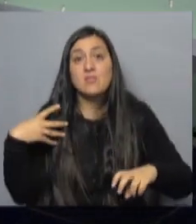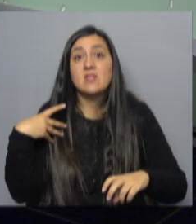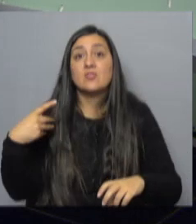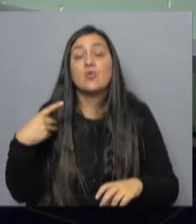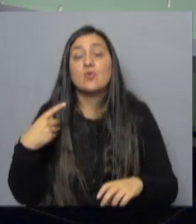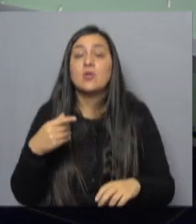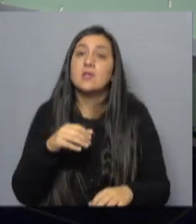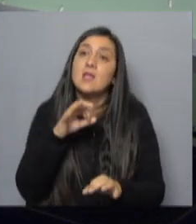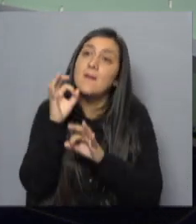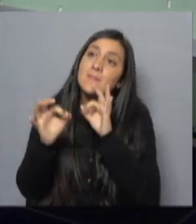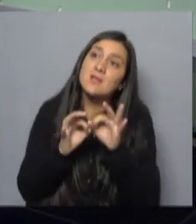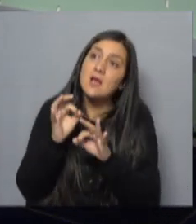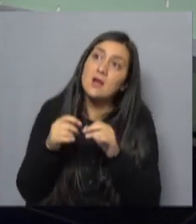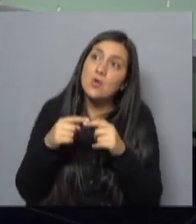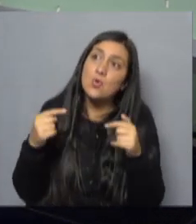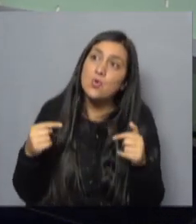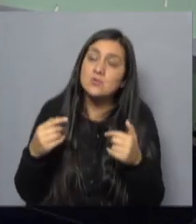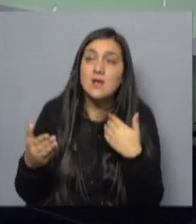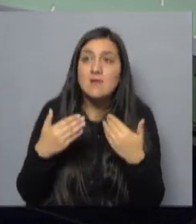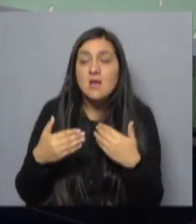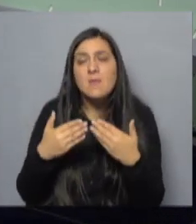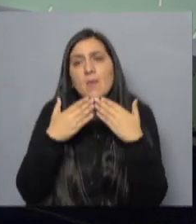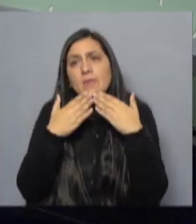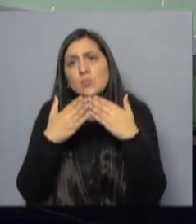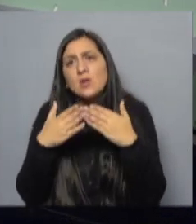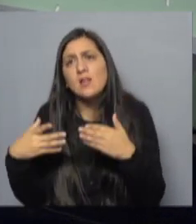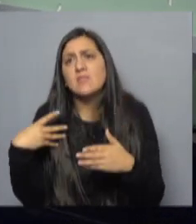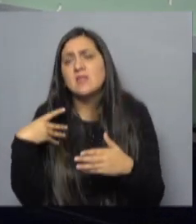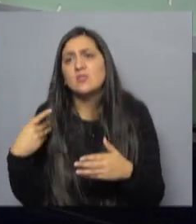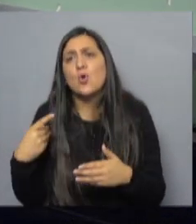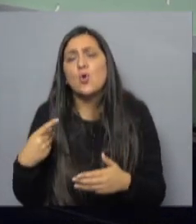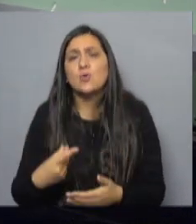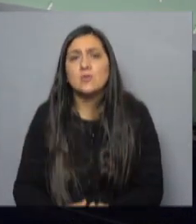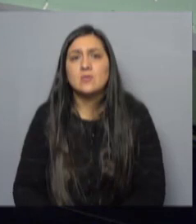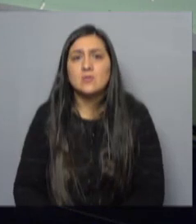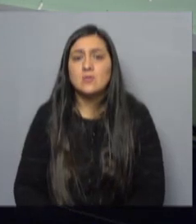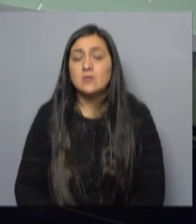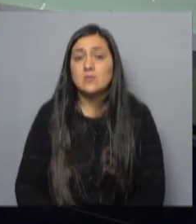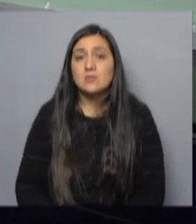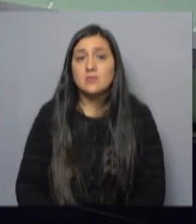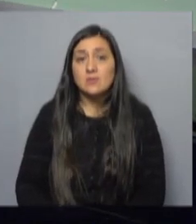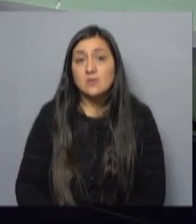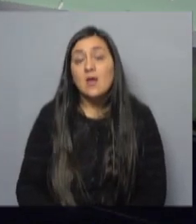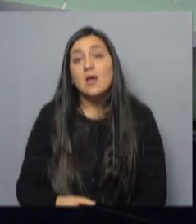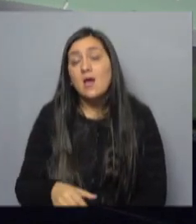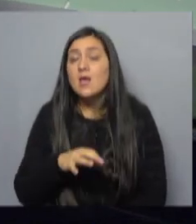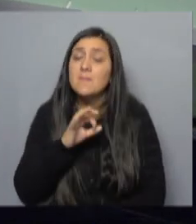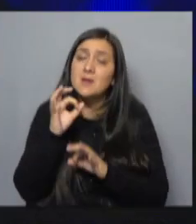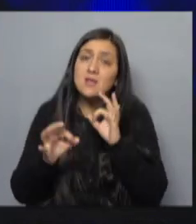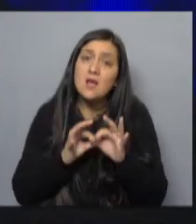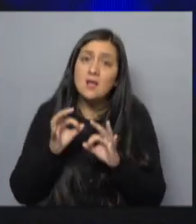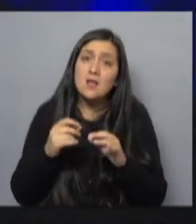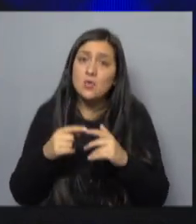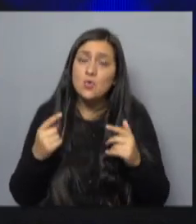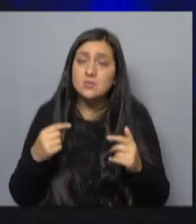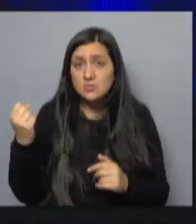problematizar cosas, hablar. Vamos a preguntarle a cada director a ver si se sienta con privado de libertad, el que sea, uh-huh, a problematizar cosas.